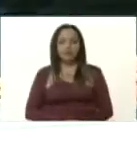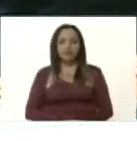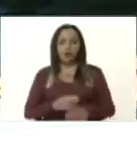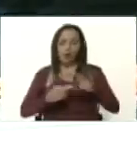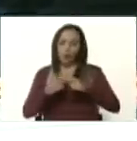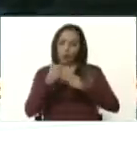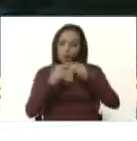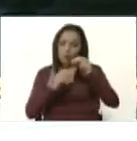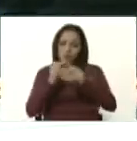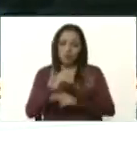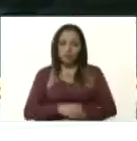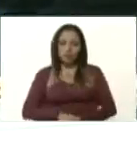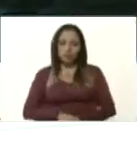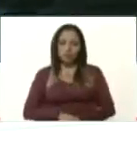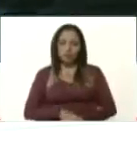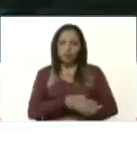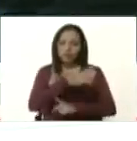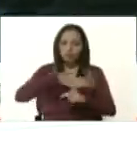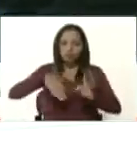Construyendo lo que se llama el ecosistema.